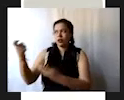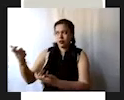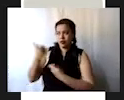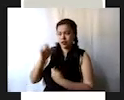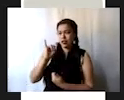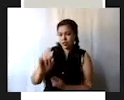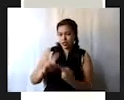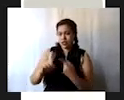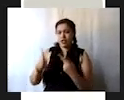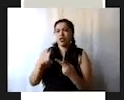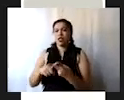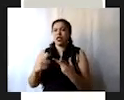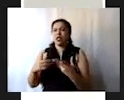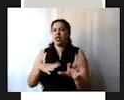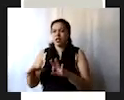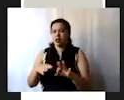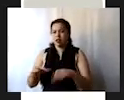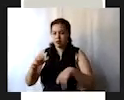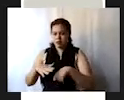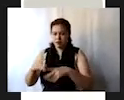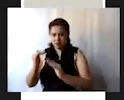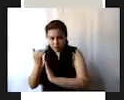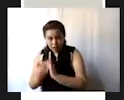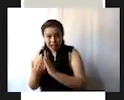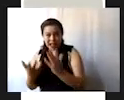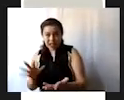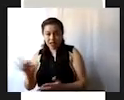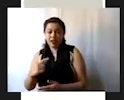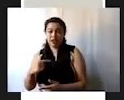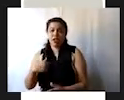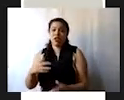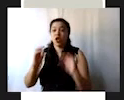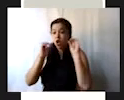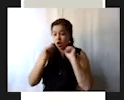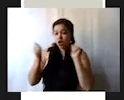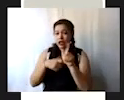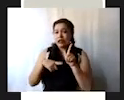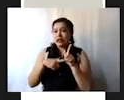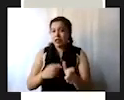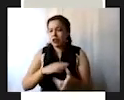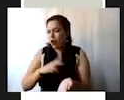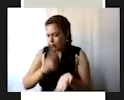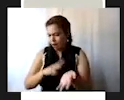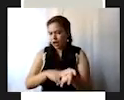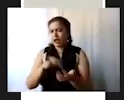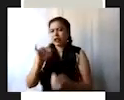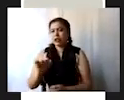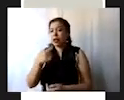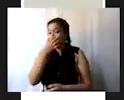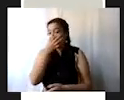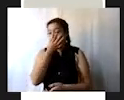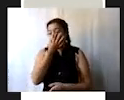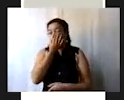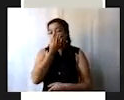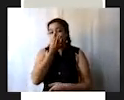va a aliviar la carga o me va a permitir hasta existir como organización, que también es válido, pero creo que también debemos de